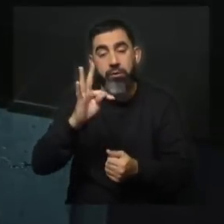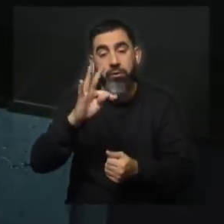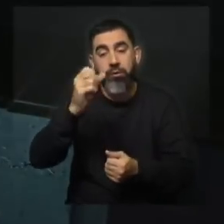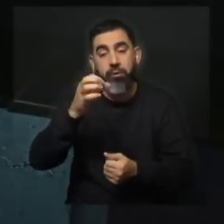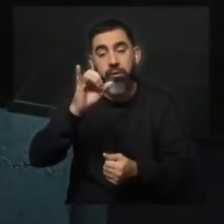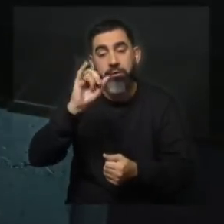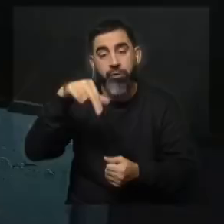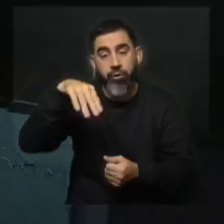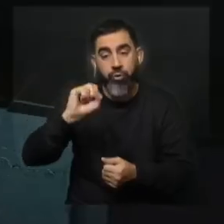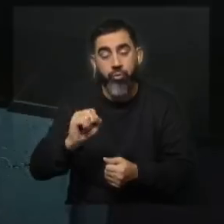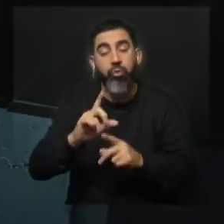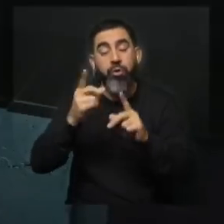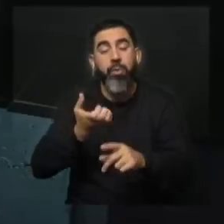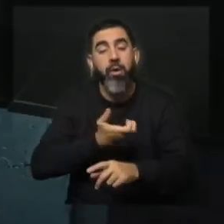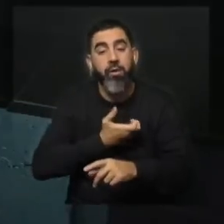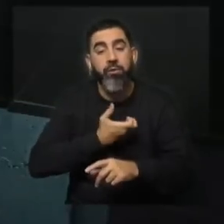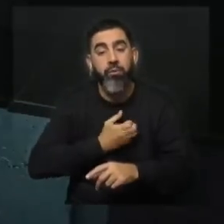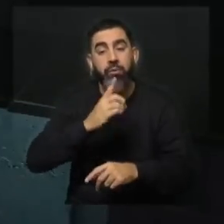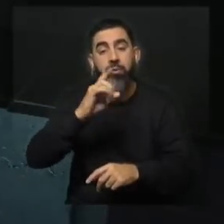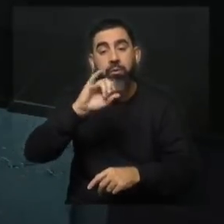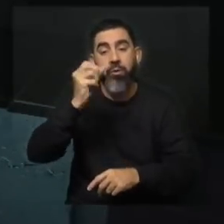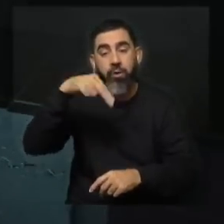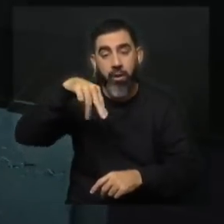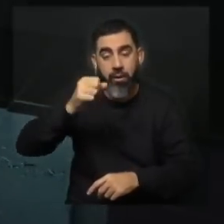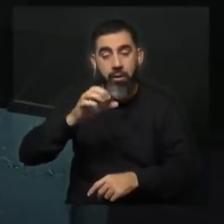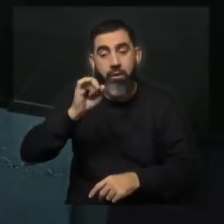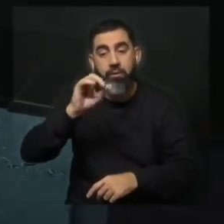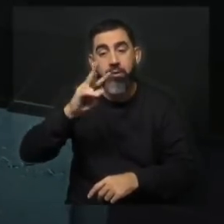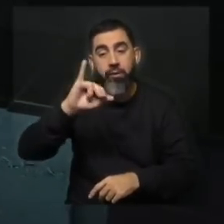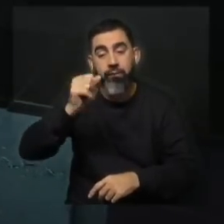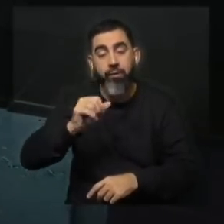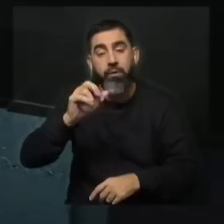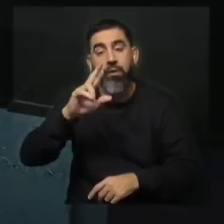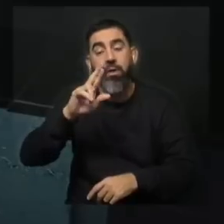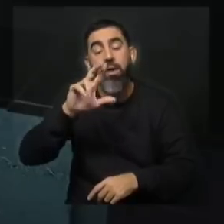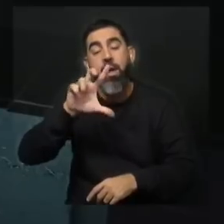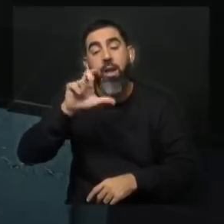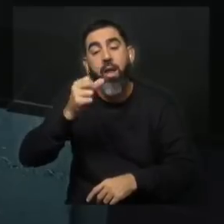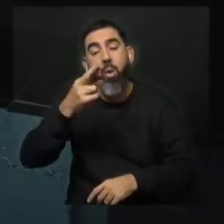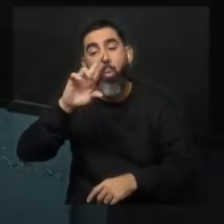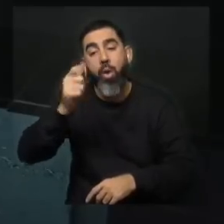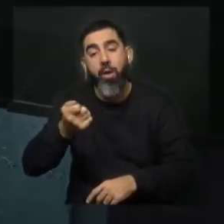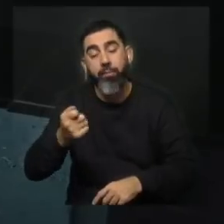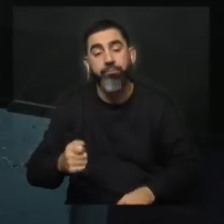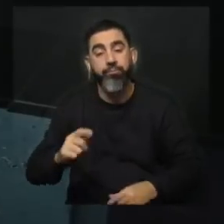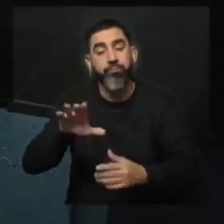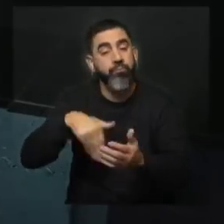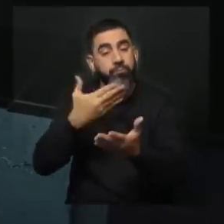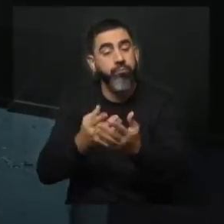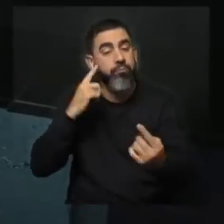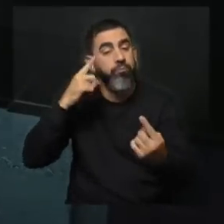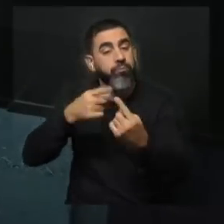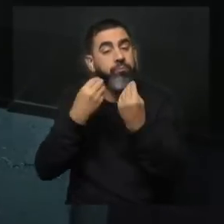Oscar tacino y el asesinato de Diana maidanic Silvia Reyes y Laura Rayo la propuesta Busca que los responsables